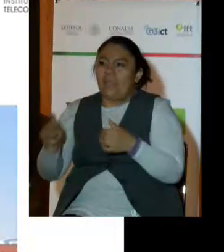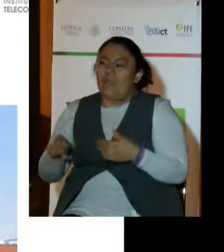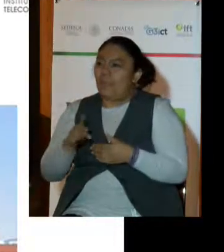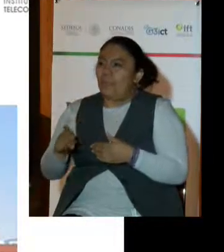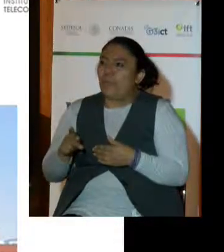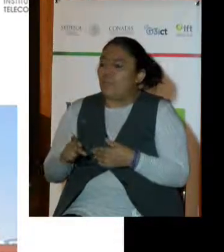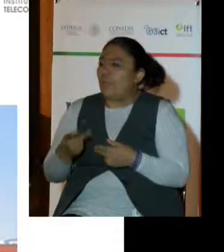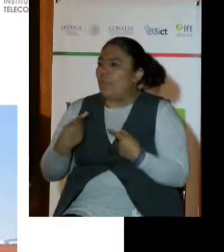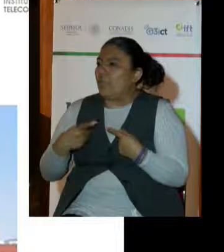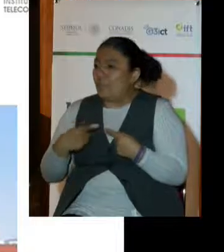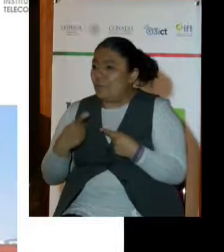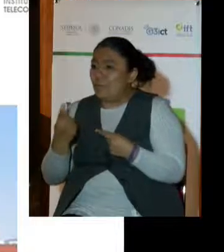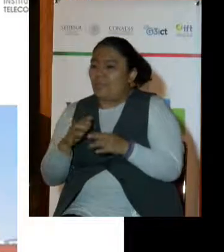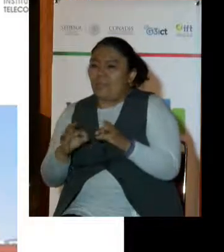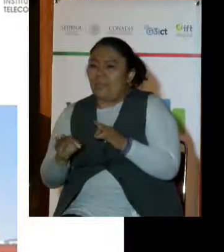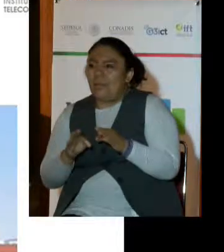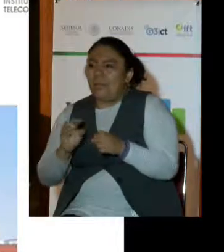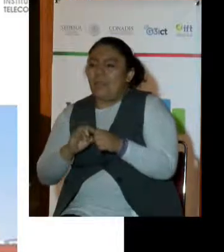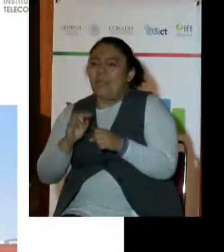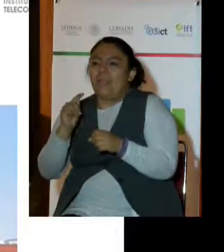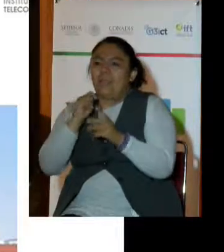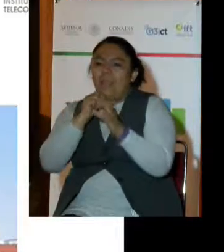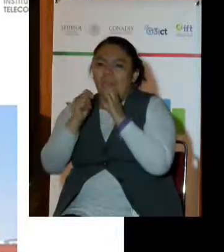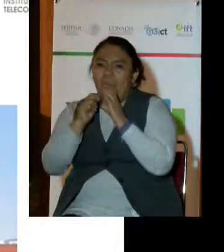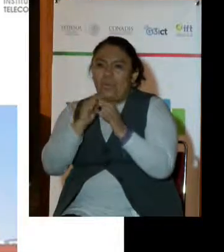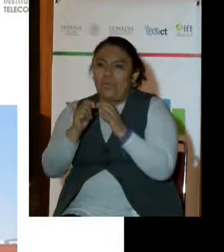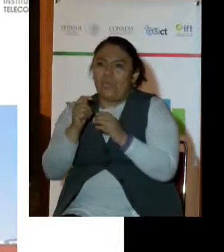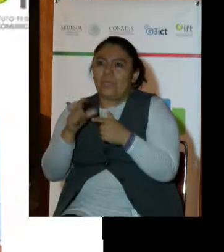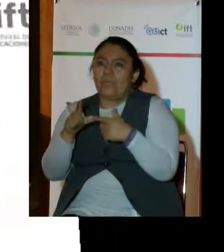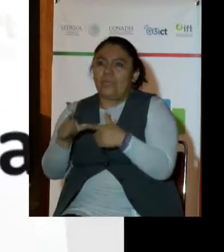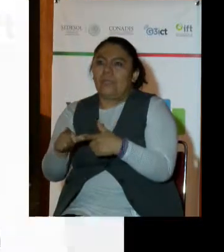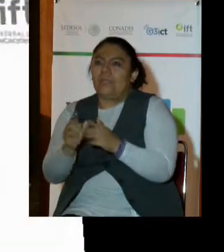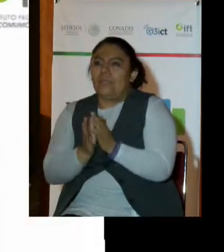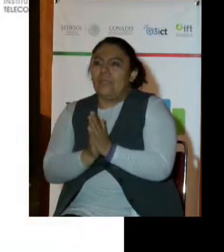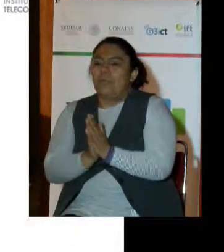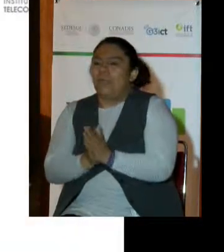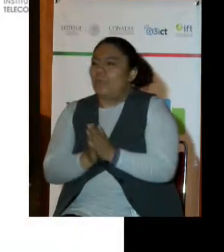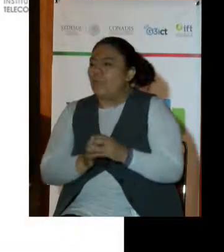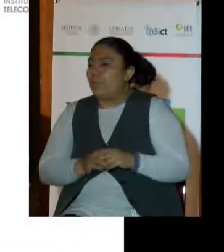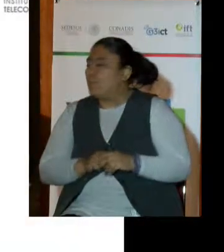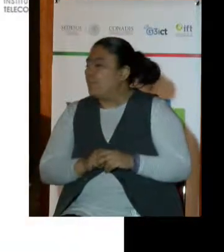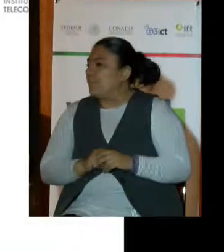operadores de telecomunicaciones. Siguiente, por favor.